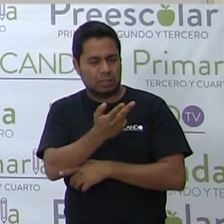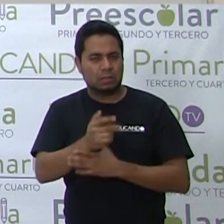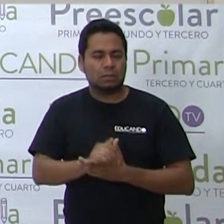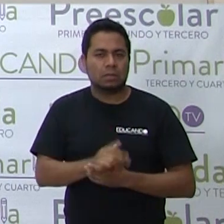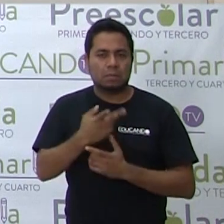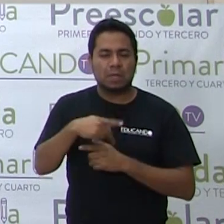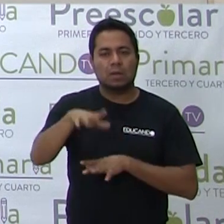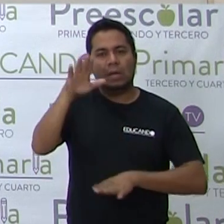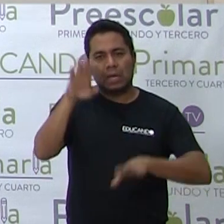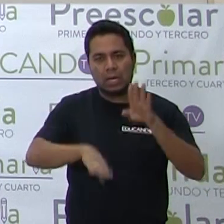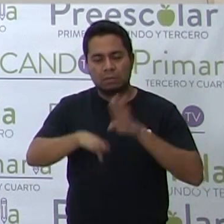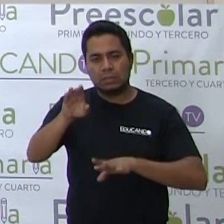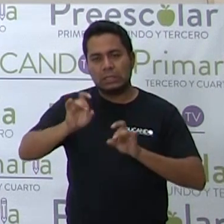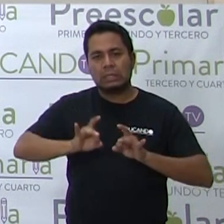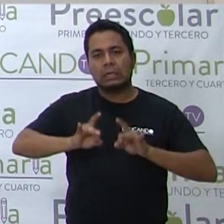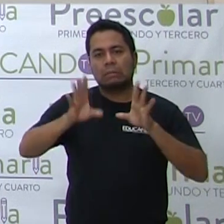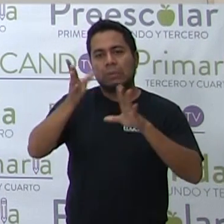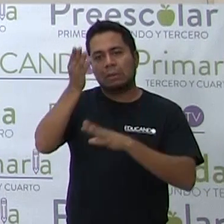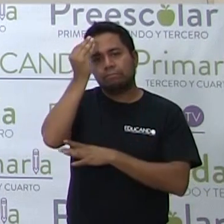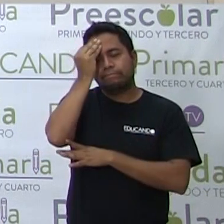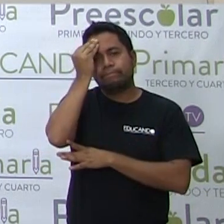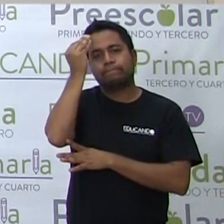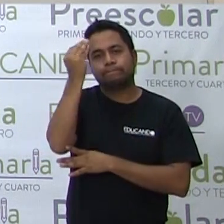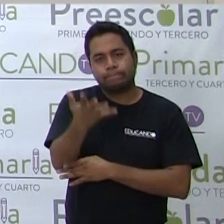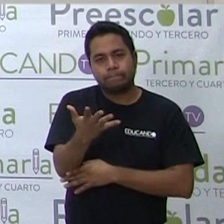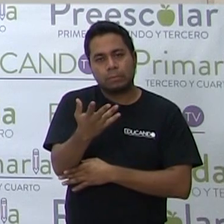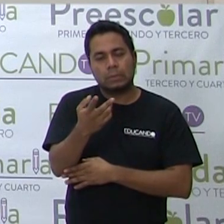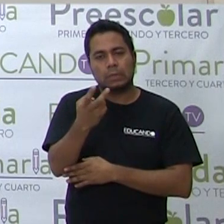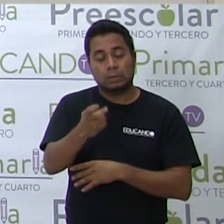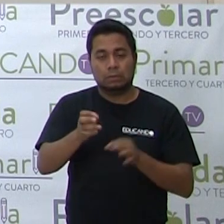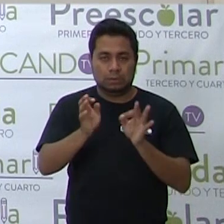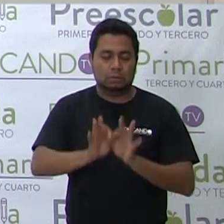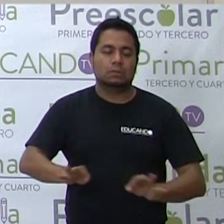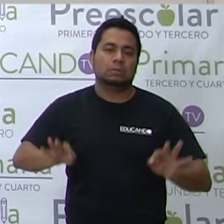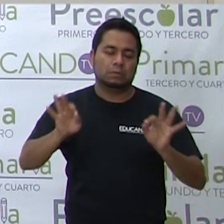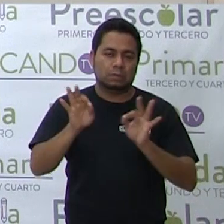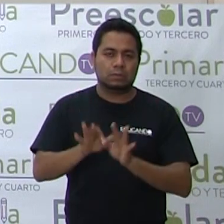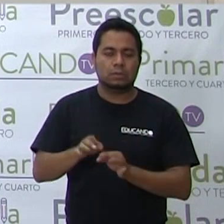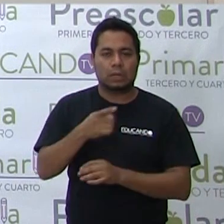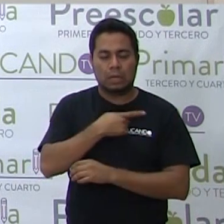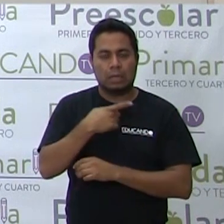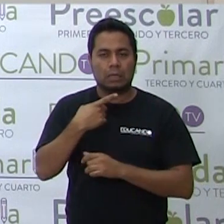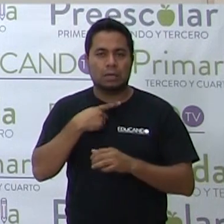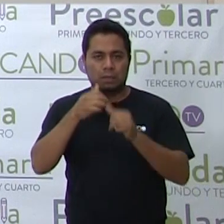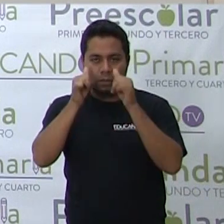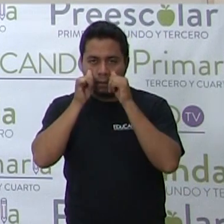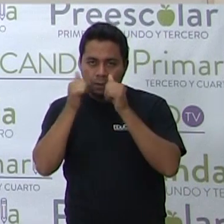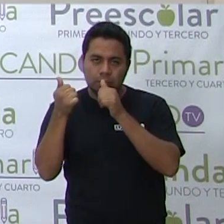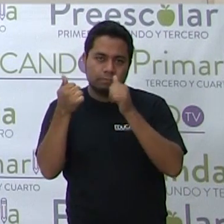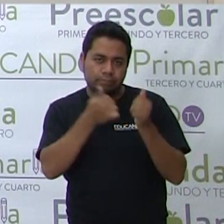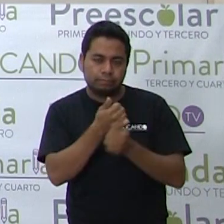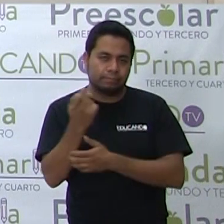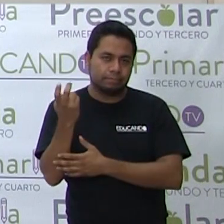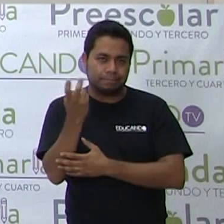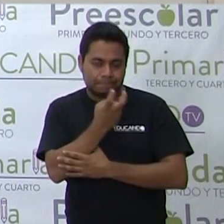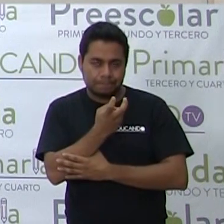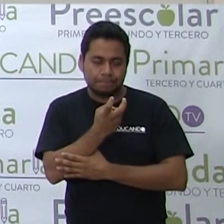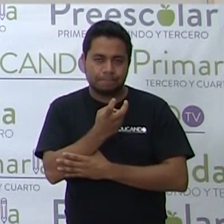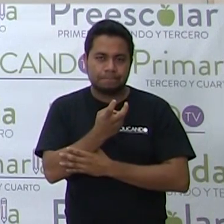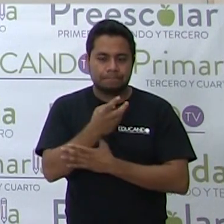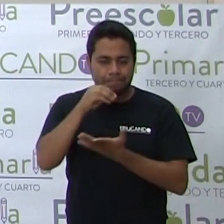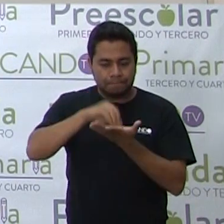pero a veces se nos olvida es muy necesario sí tomarlo en cuenta este